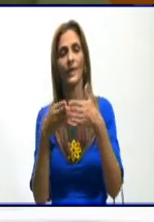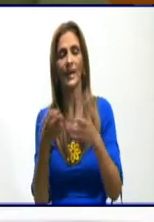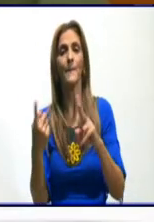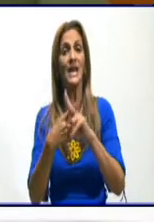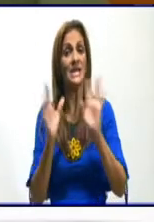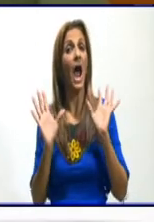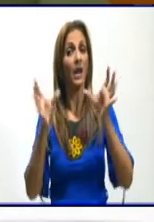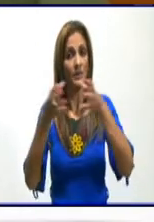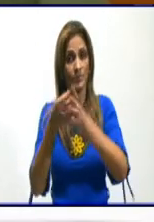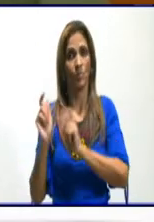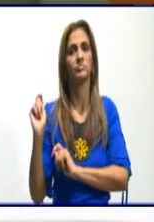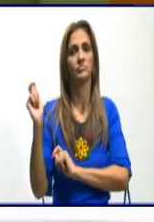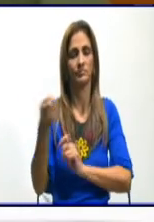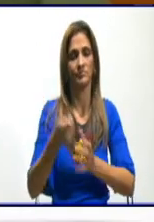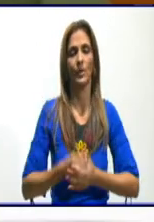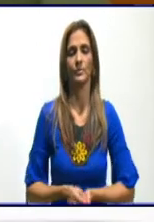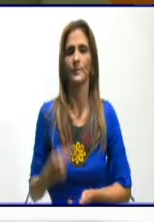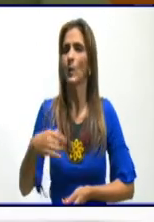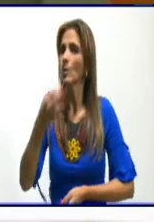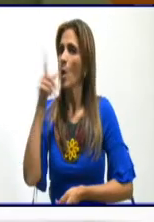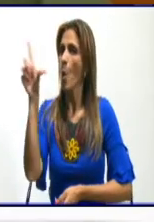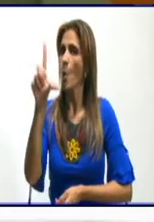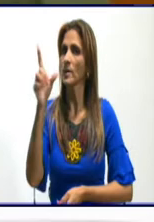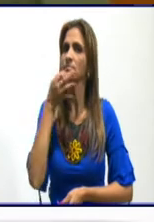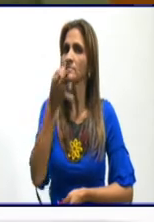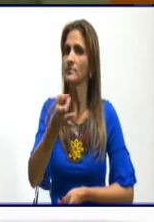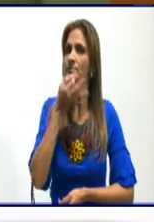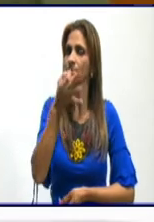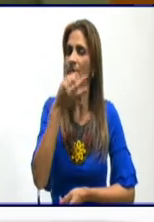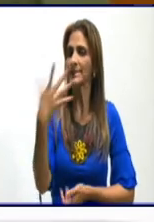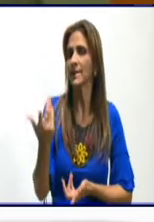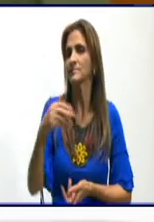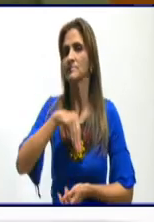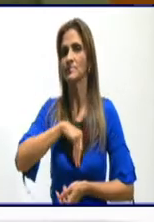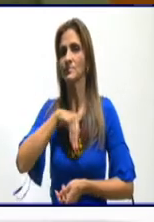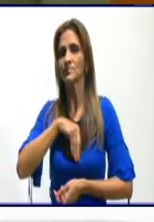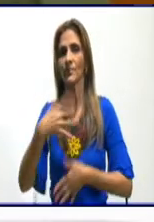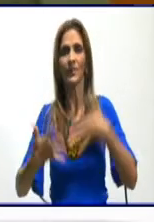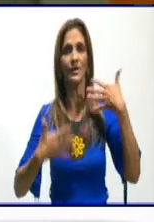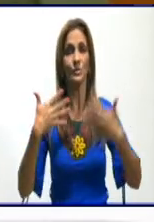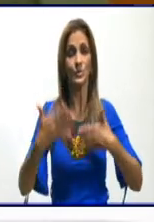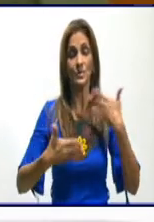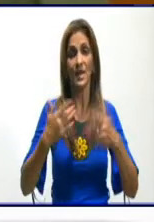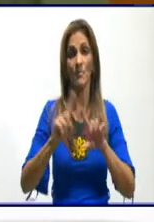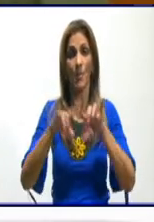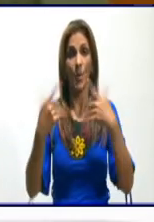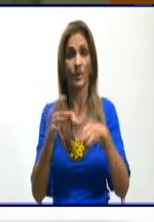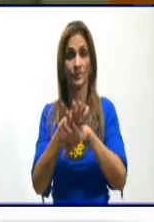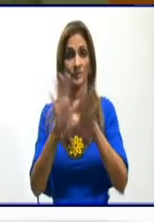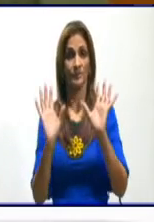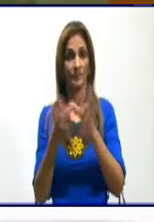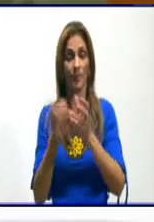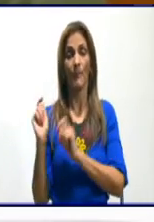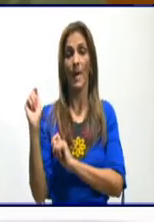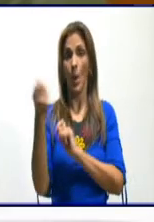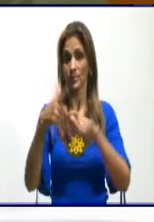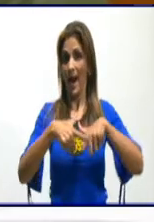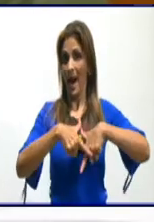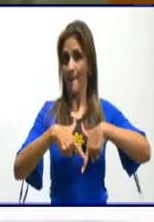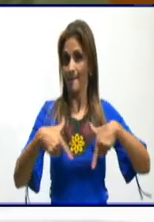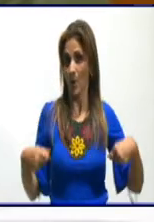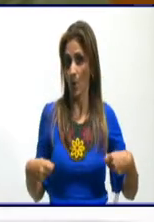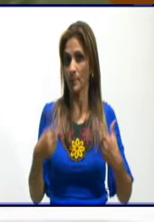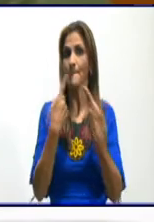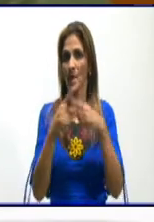expliqué el lunes creo que ese entusiasmo de haber sido campeones no nos toca ahora a todos multiplicarlo